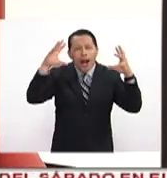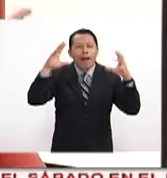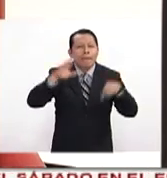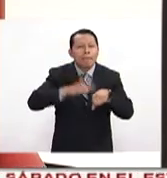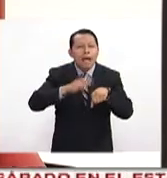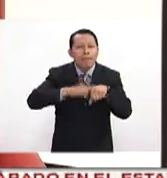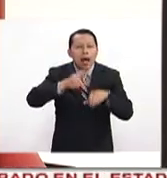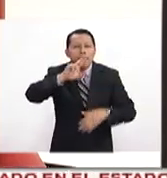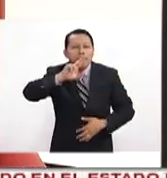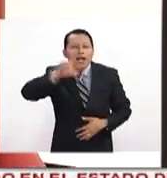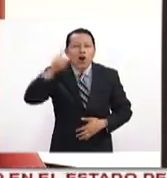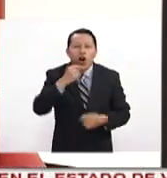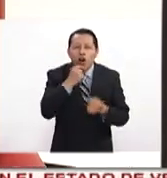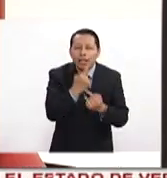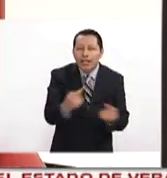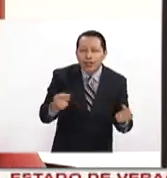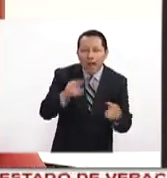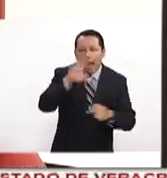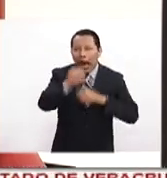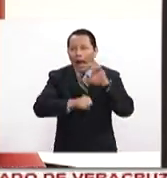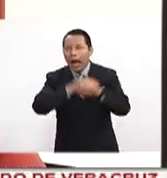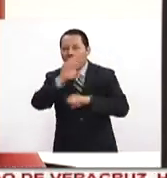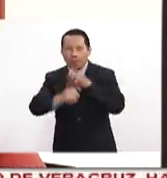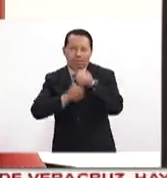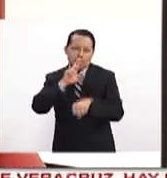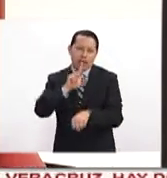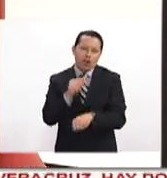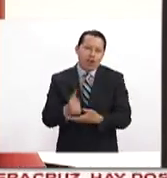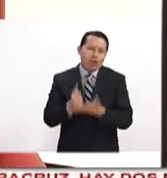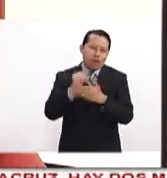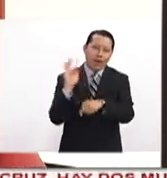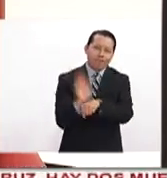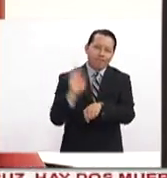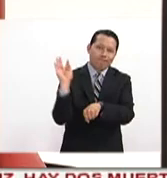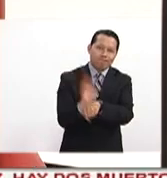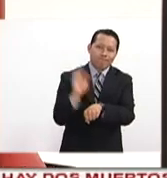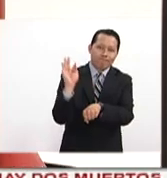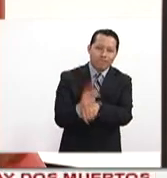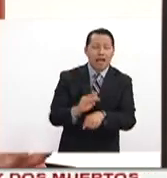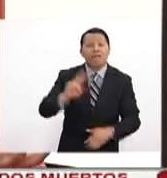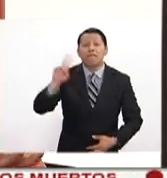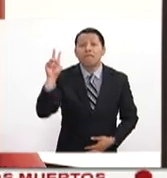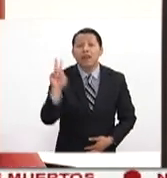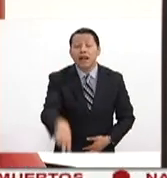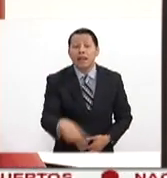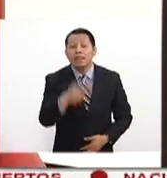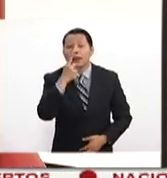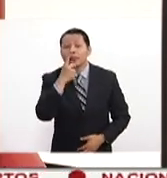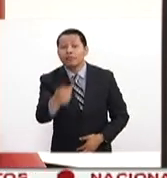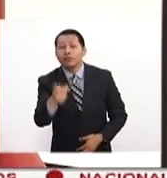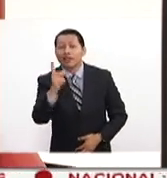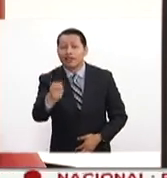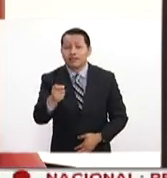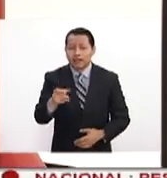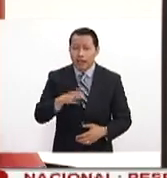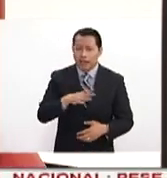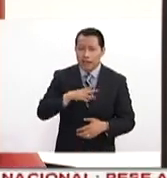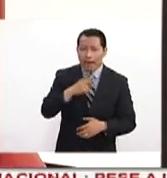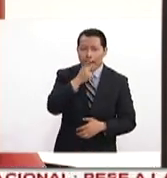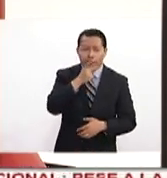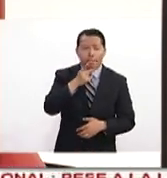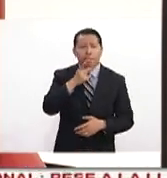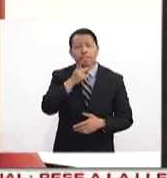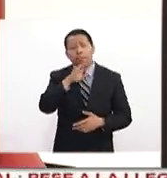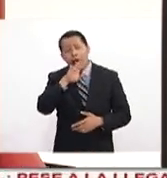también mejores niños, aprenden más y mejor a través de la lectura. Entonces, pues de verdad felicitamos mucho todo lo que están haciendo los papás y